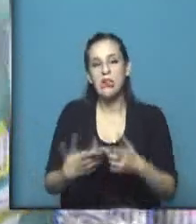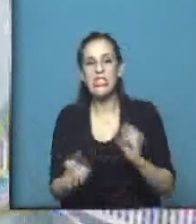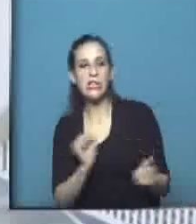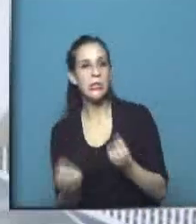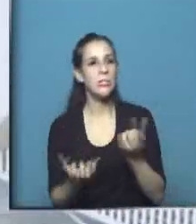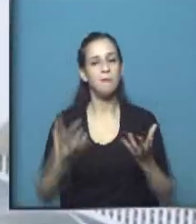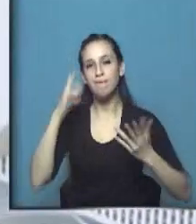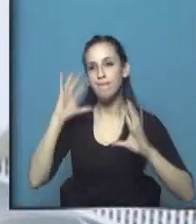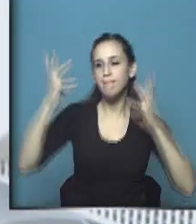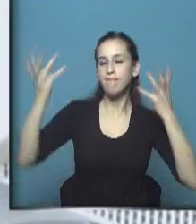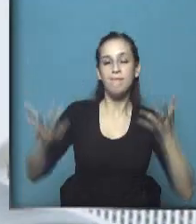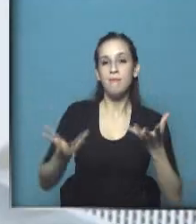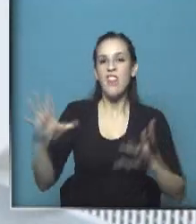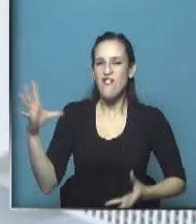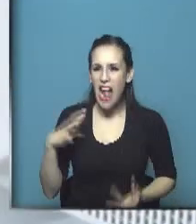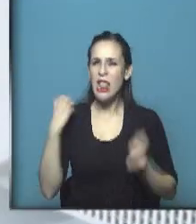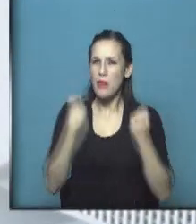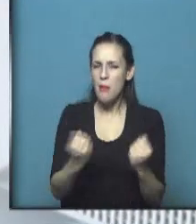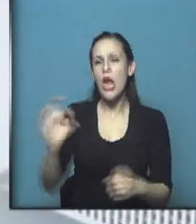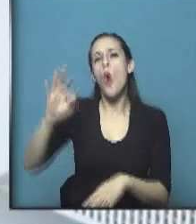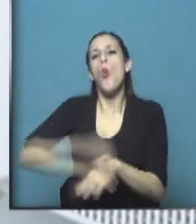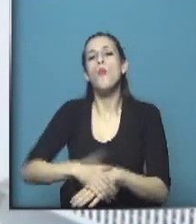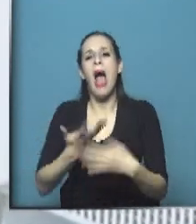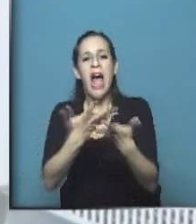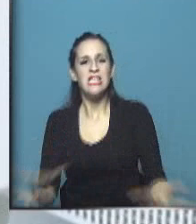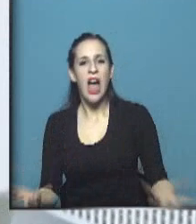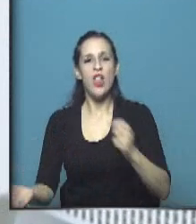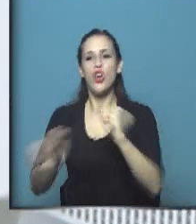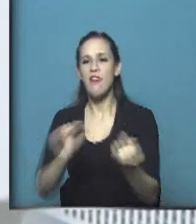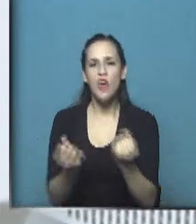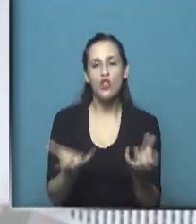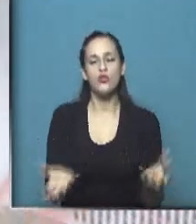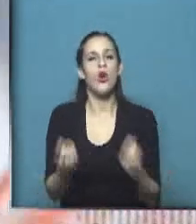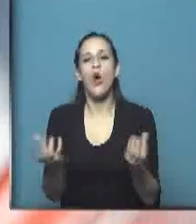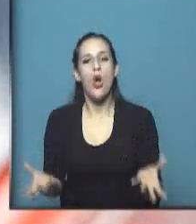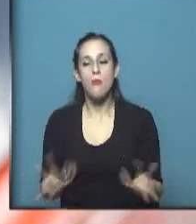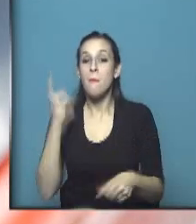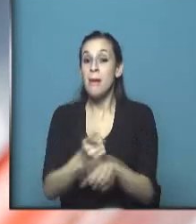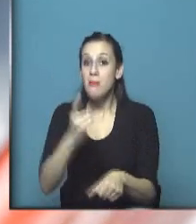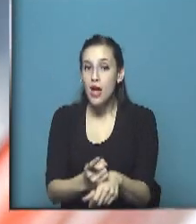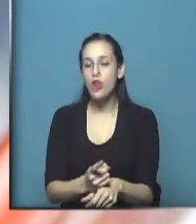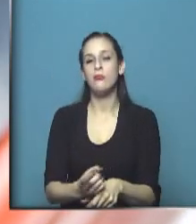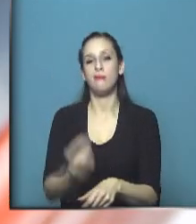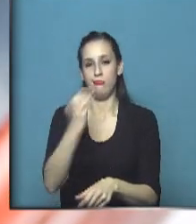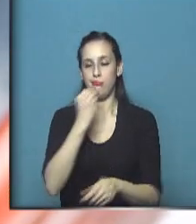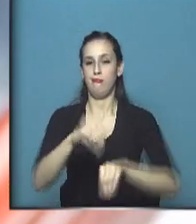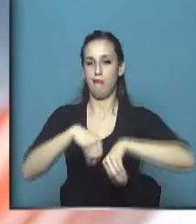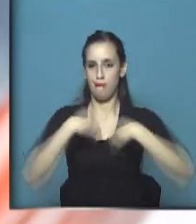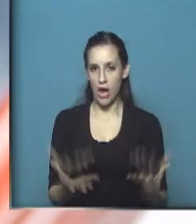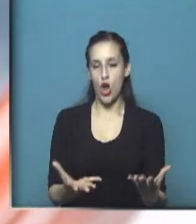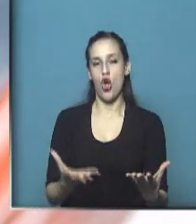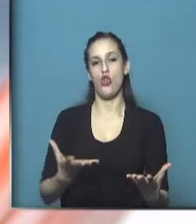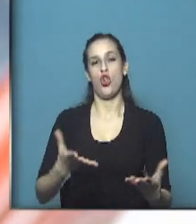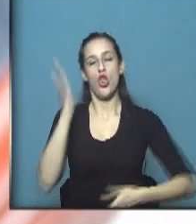qué se deben? ¿Te faltan algunas vitaminas o que estás cansada, estás estresada? Entonces, lo que primero tratamos de hacer es mejorar la dieta, mejorar el nivel de cansancio y